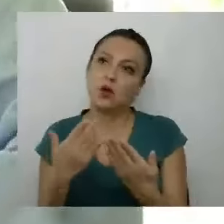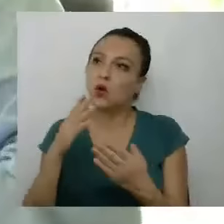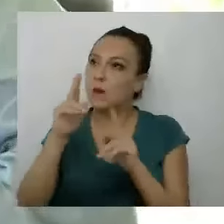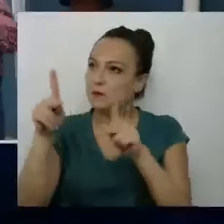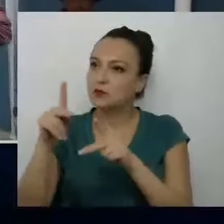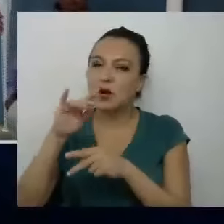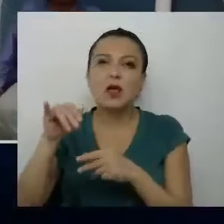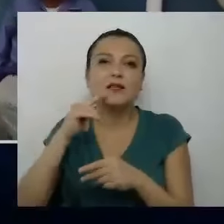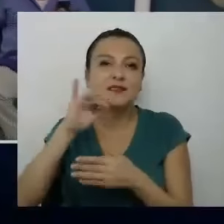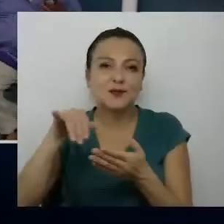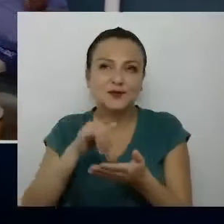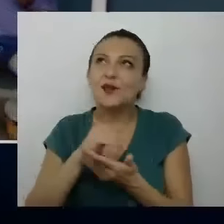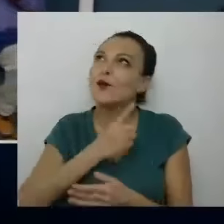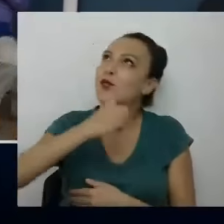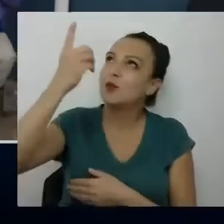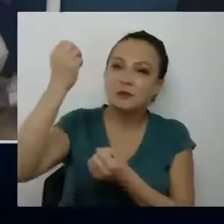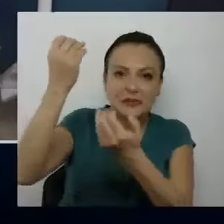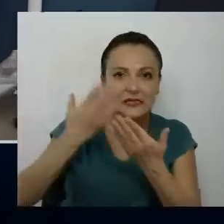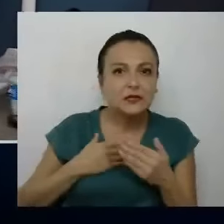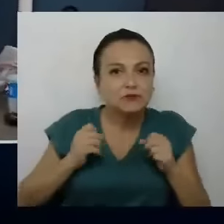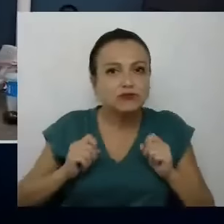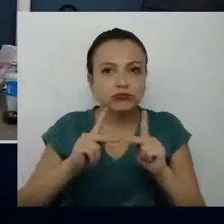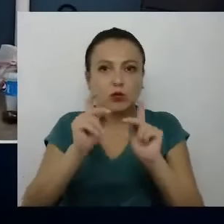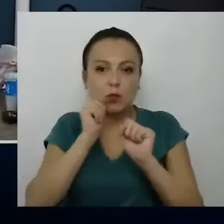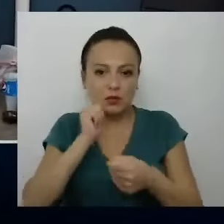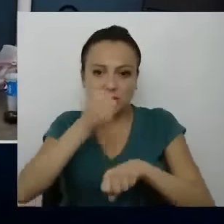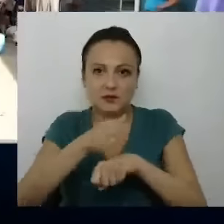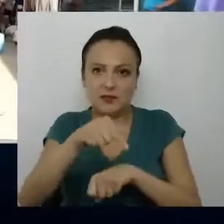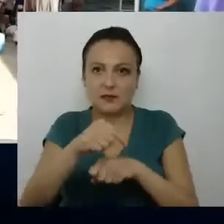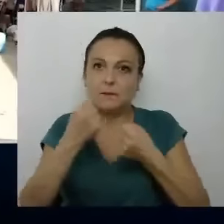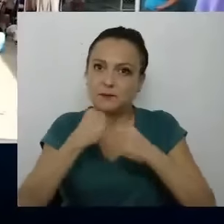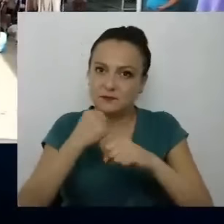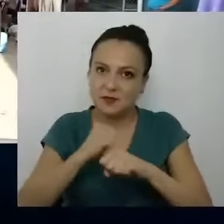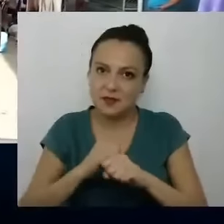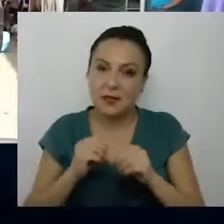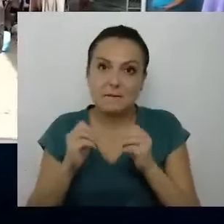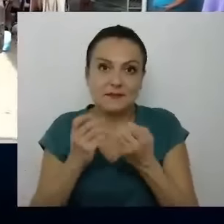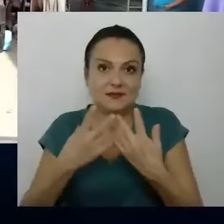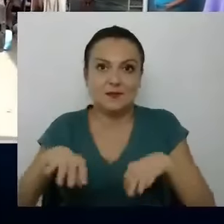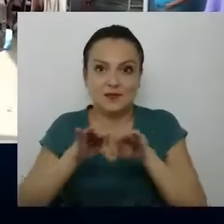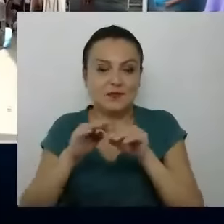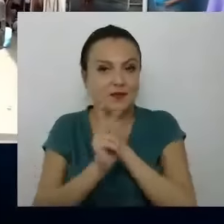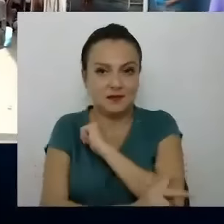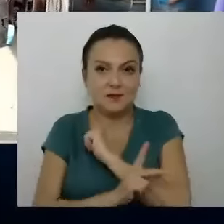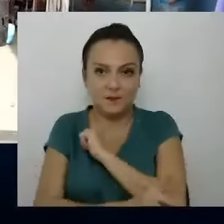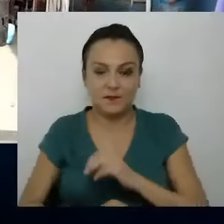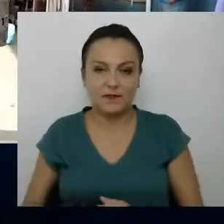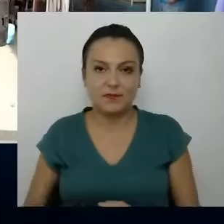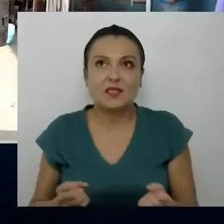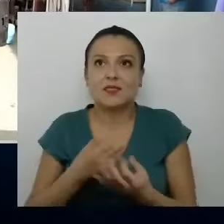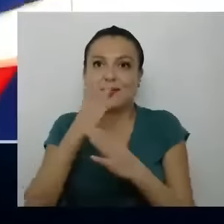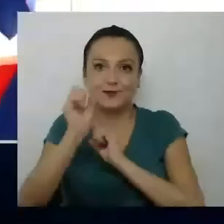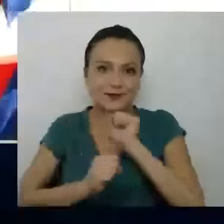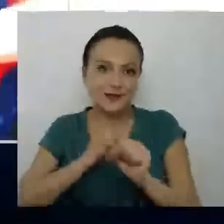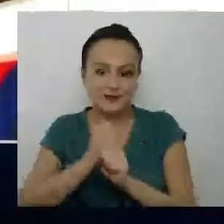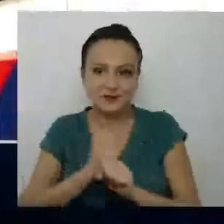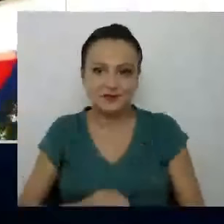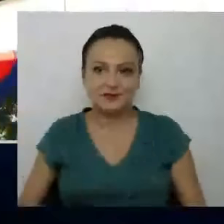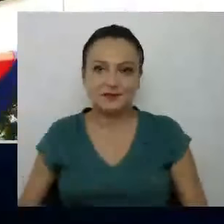Dios, de que me diera la oportunidad de estar al frente de la municipalidad más importante del país por tantos años, y